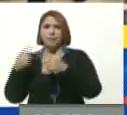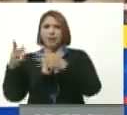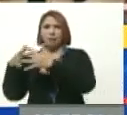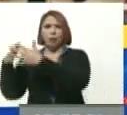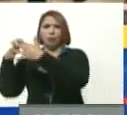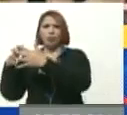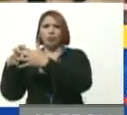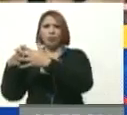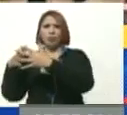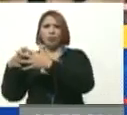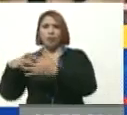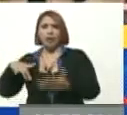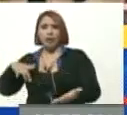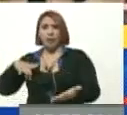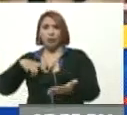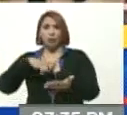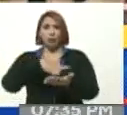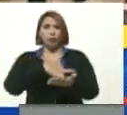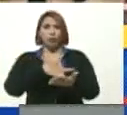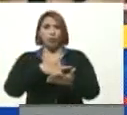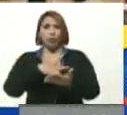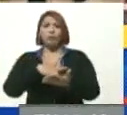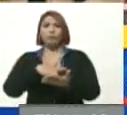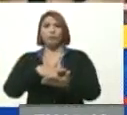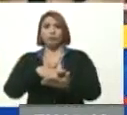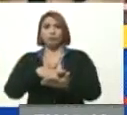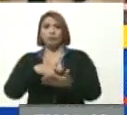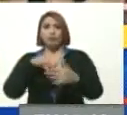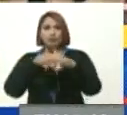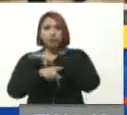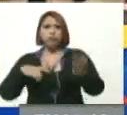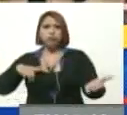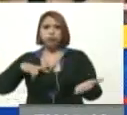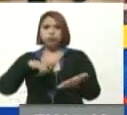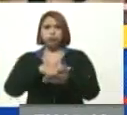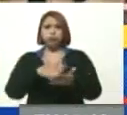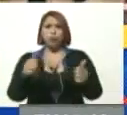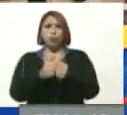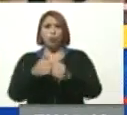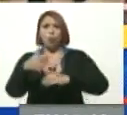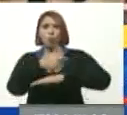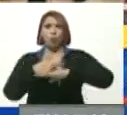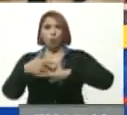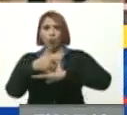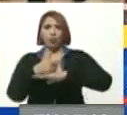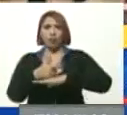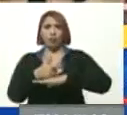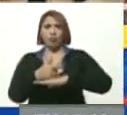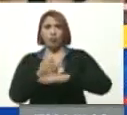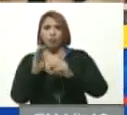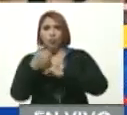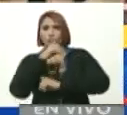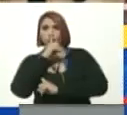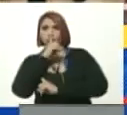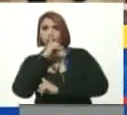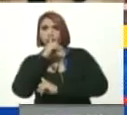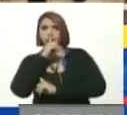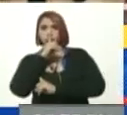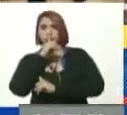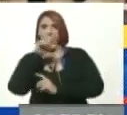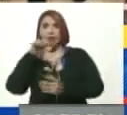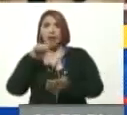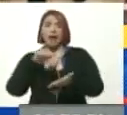Entró un avión con la complicidad del gobierno saliente de Cabo Verde. Digo